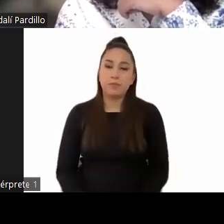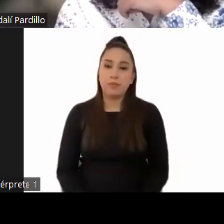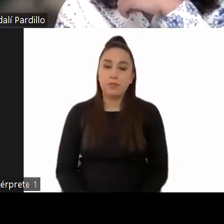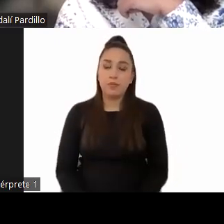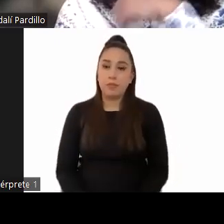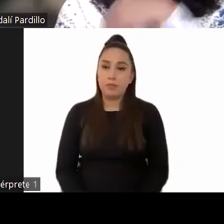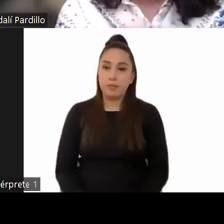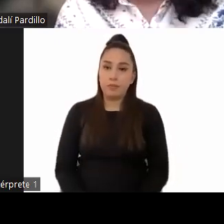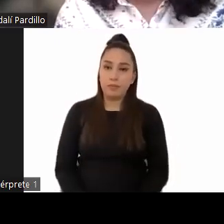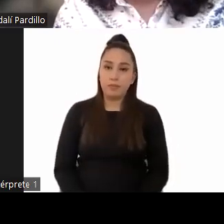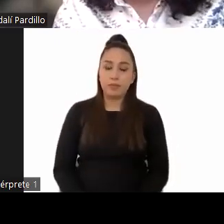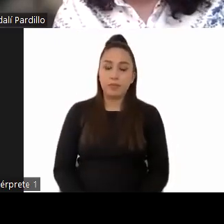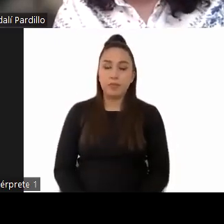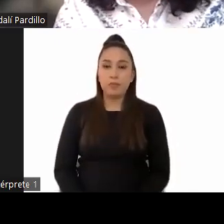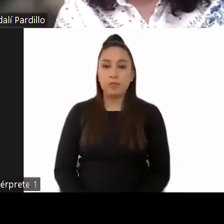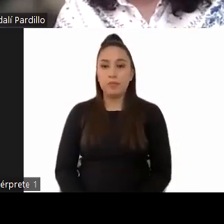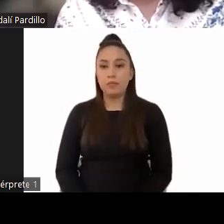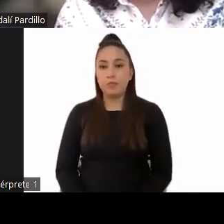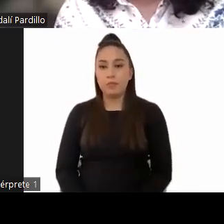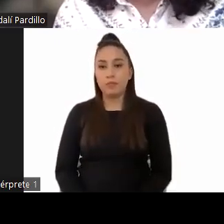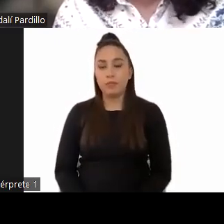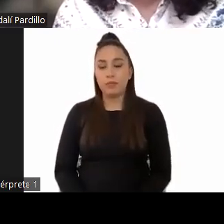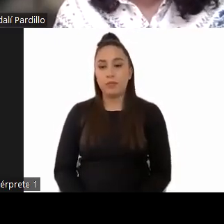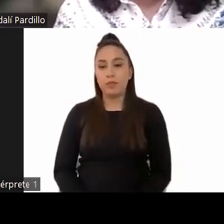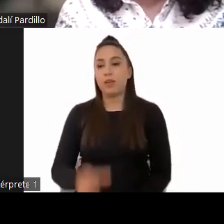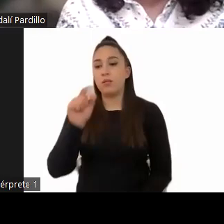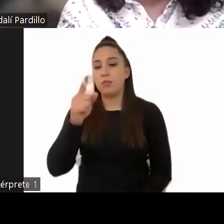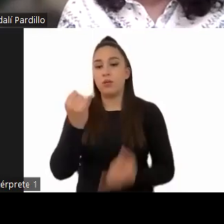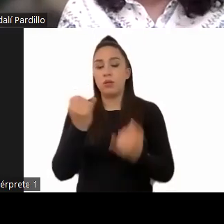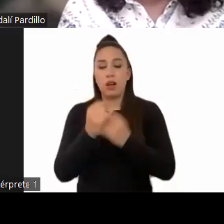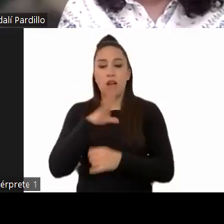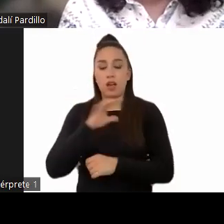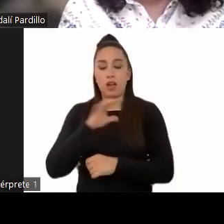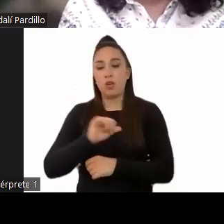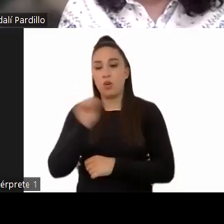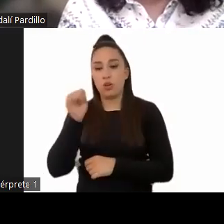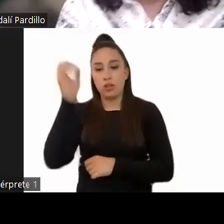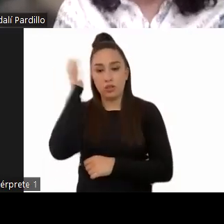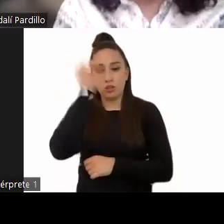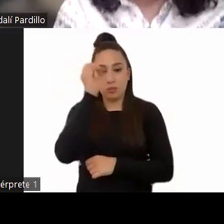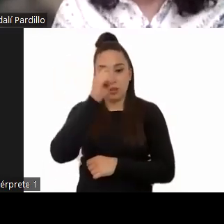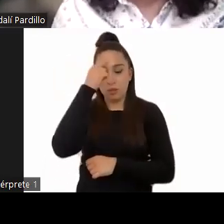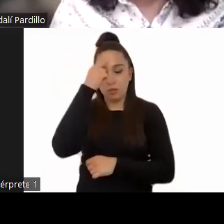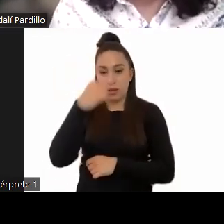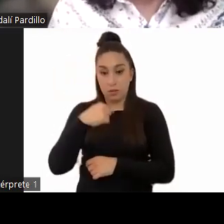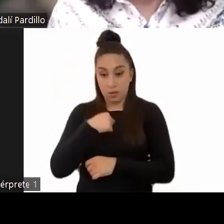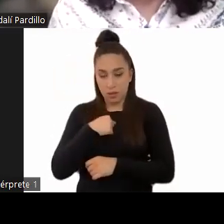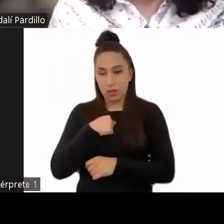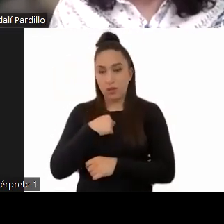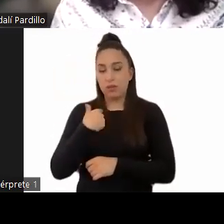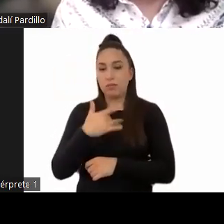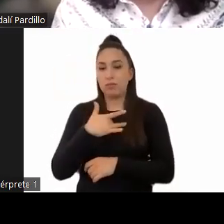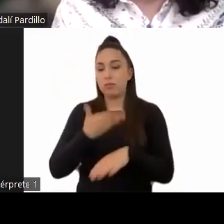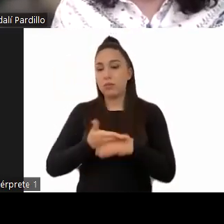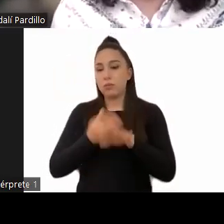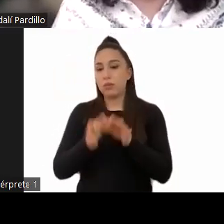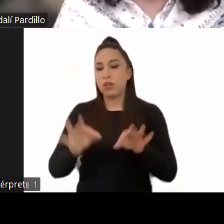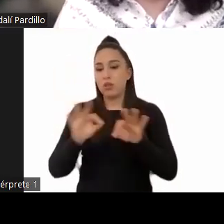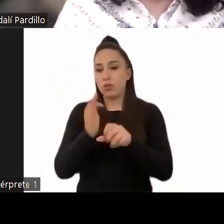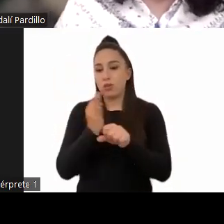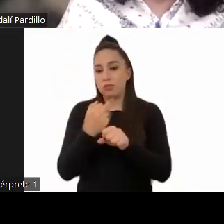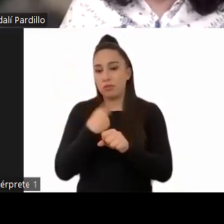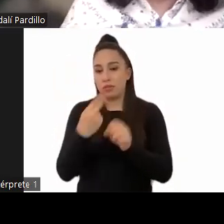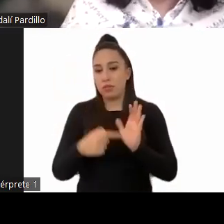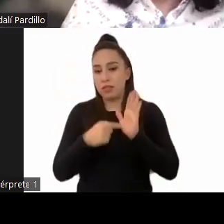esto, también me gustaría hacer valer algunas de las observaciones que en lo personal me parecieron más relevantes. En primer